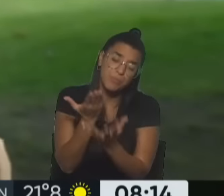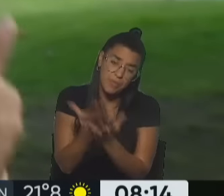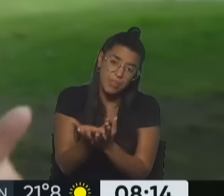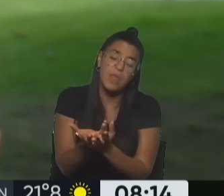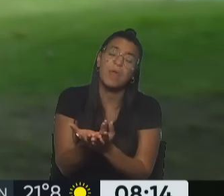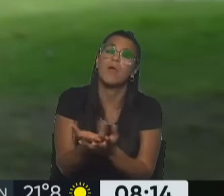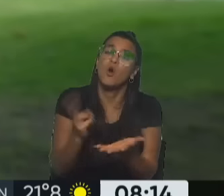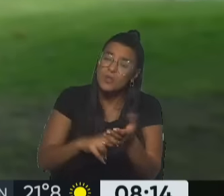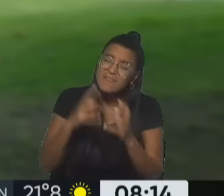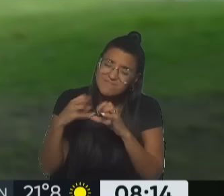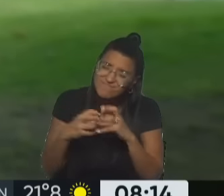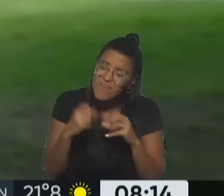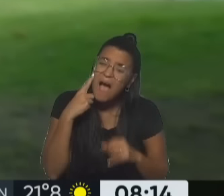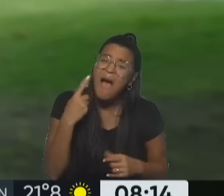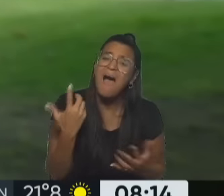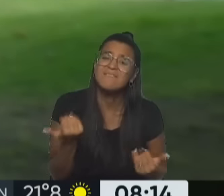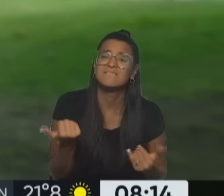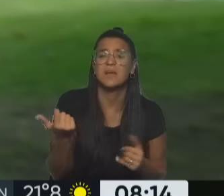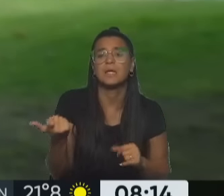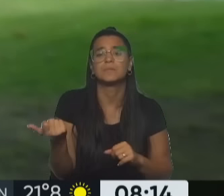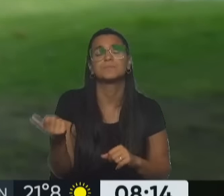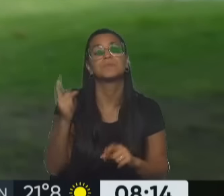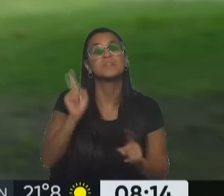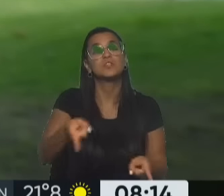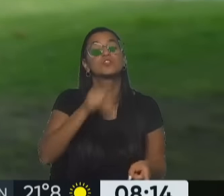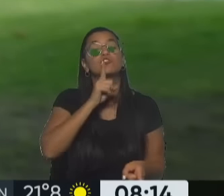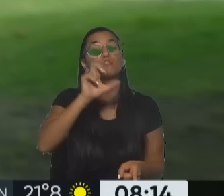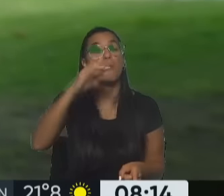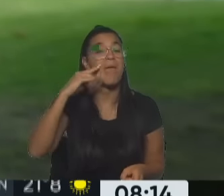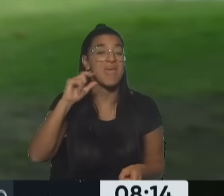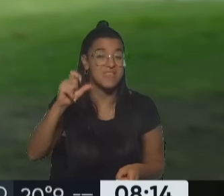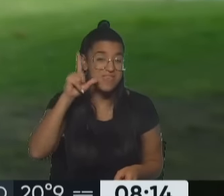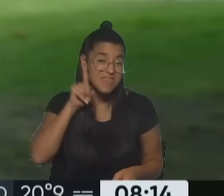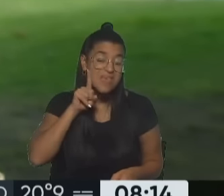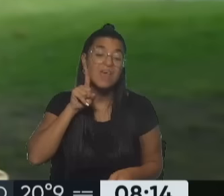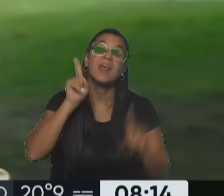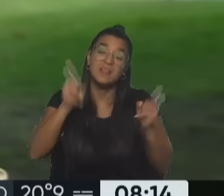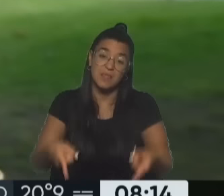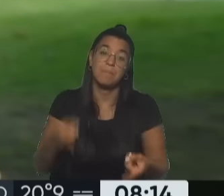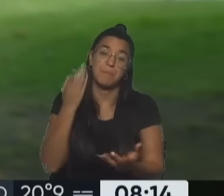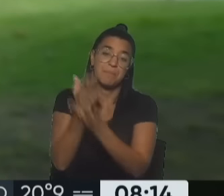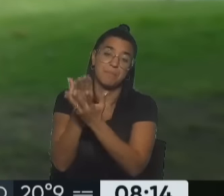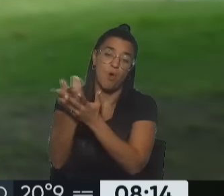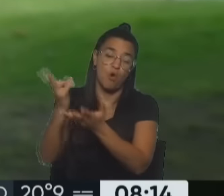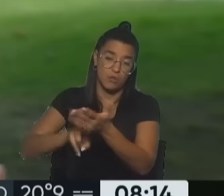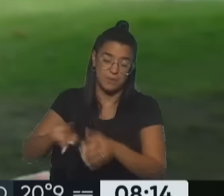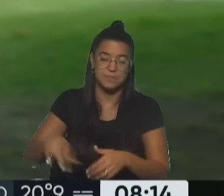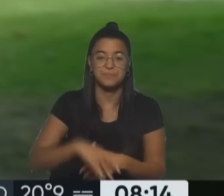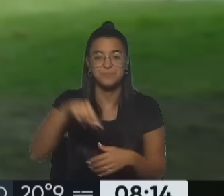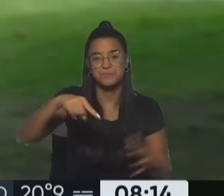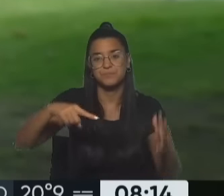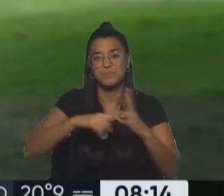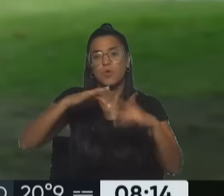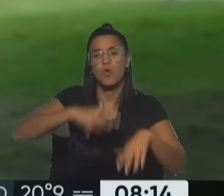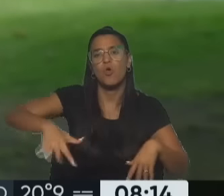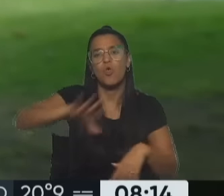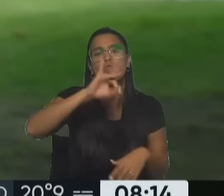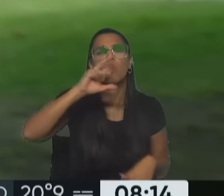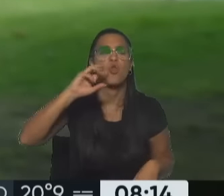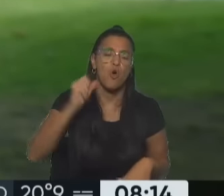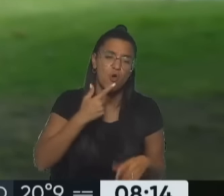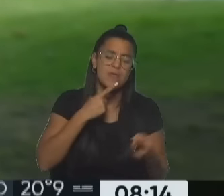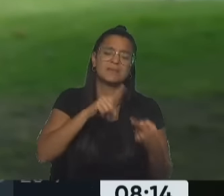lado de la defensa de estas personas también, el doctor Tomei va a llevar adelante esta apelación. En esta ciudad de Dolores, que ha abrazado